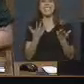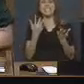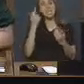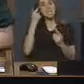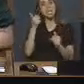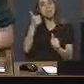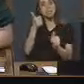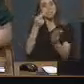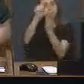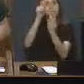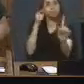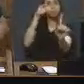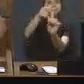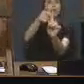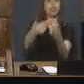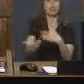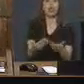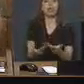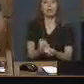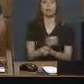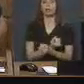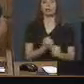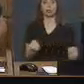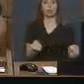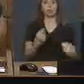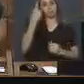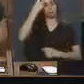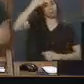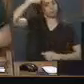apuntar? No podemos en nuestro